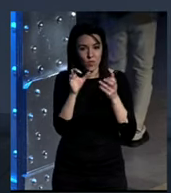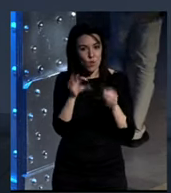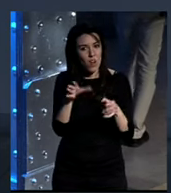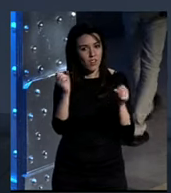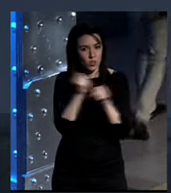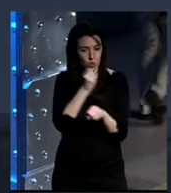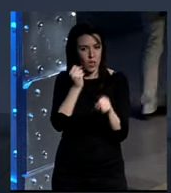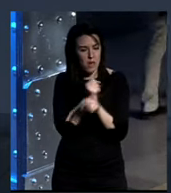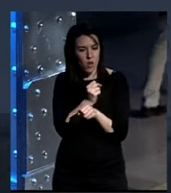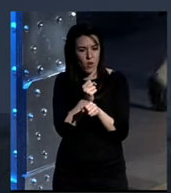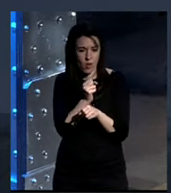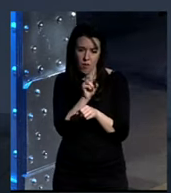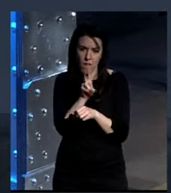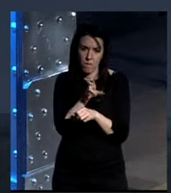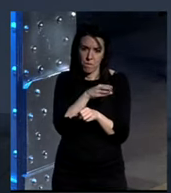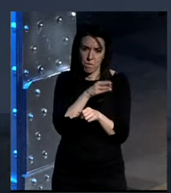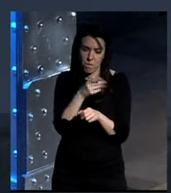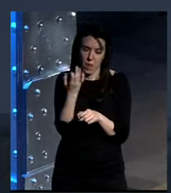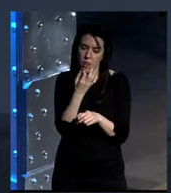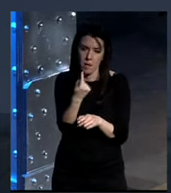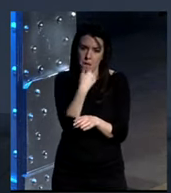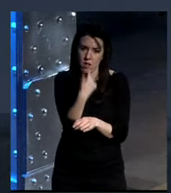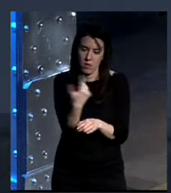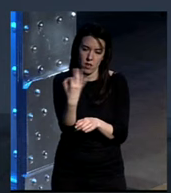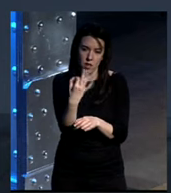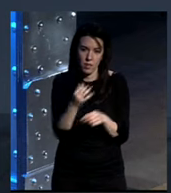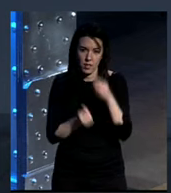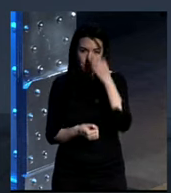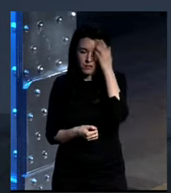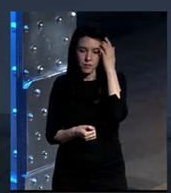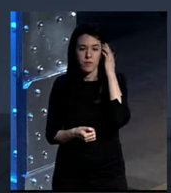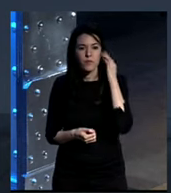trabajo que merece la pena nombrarse.